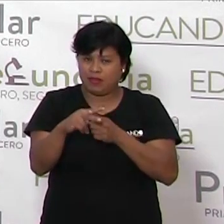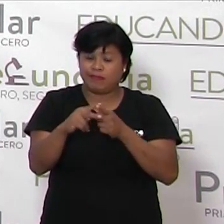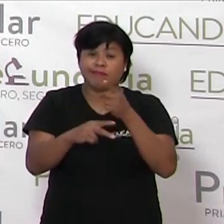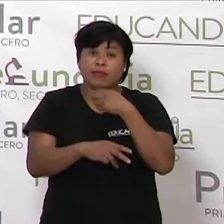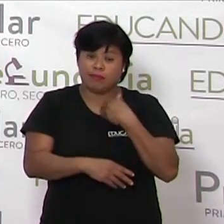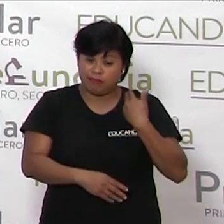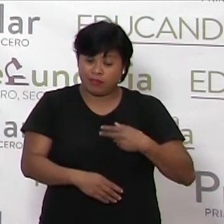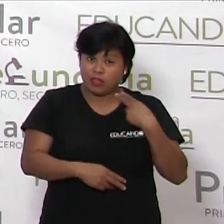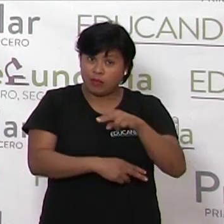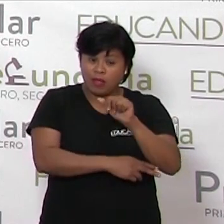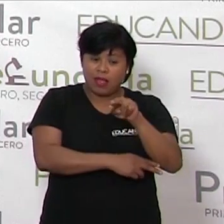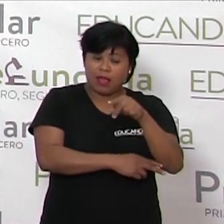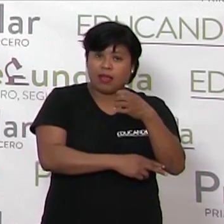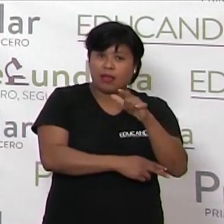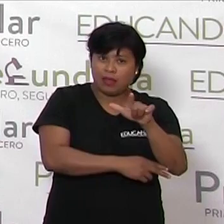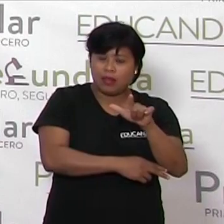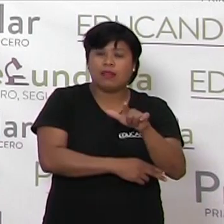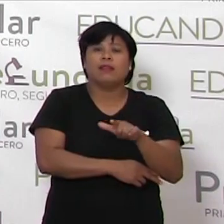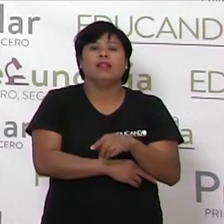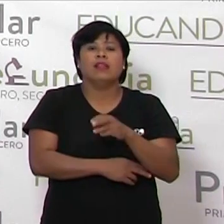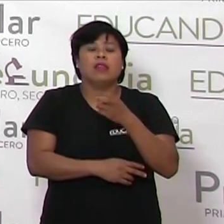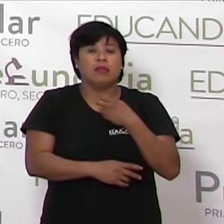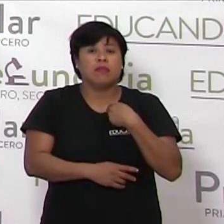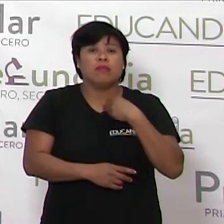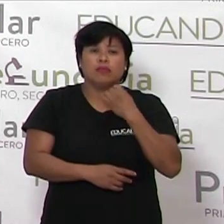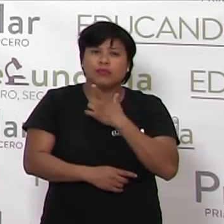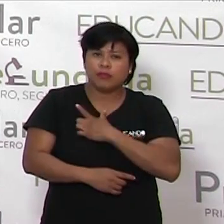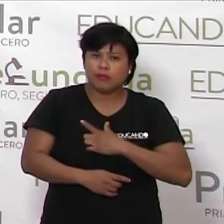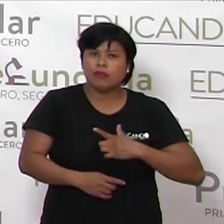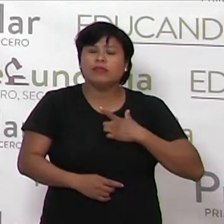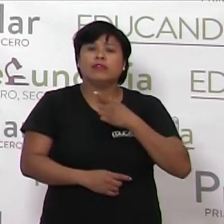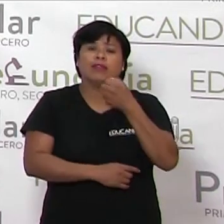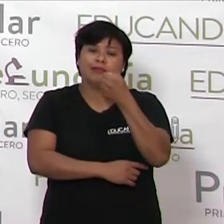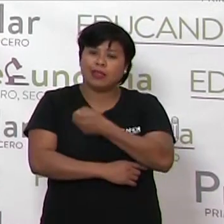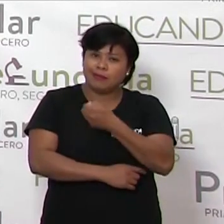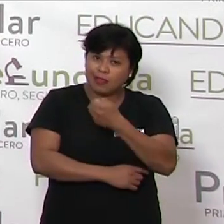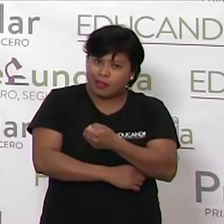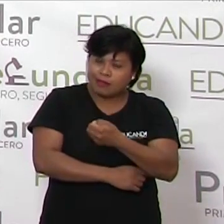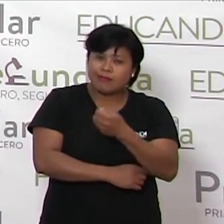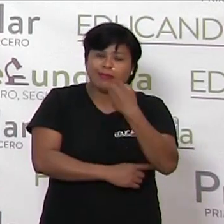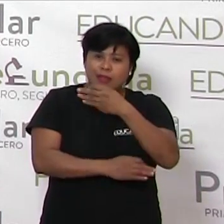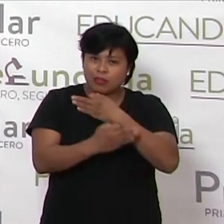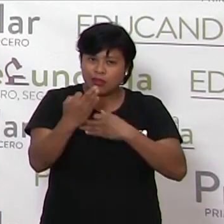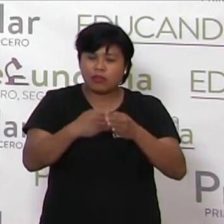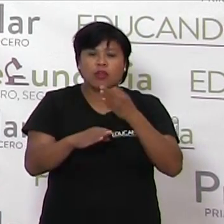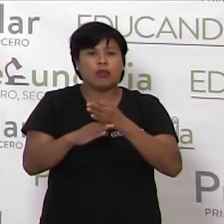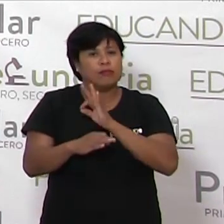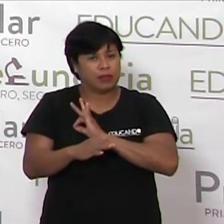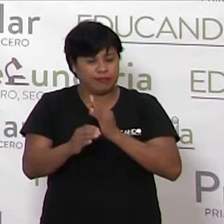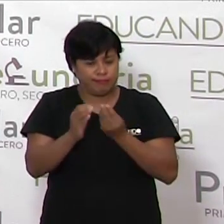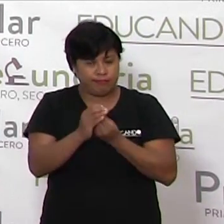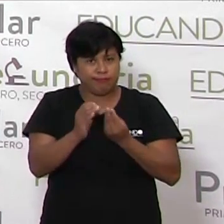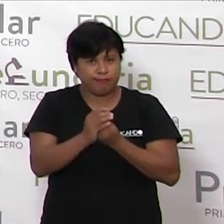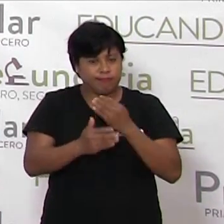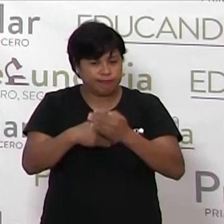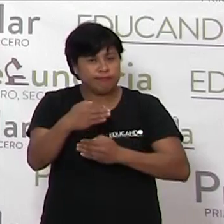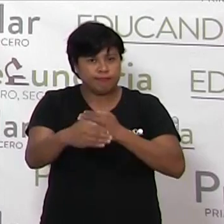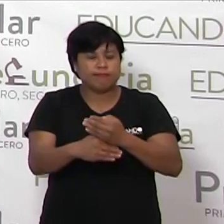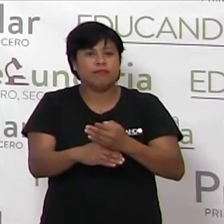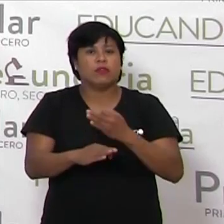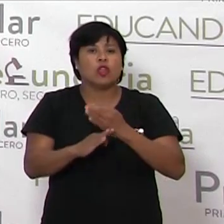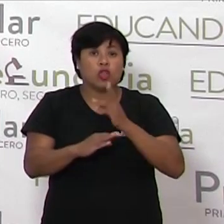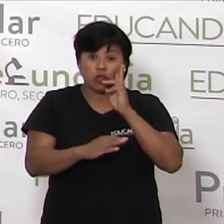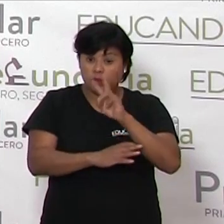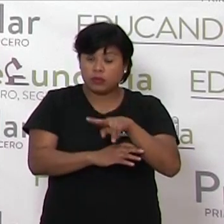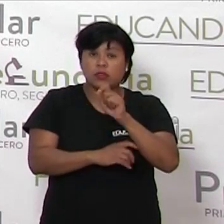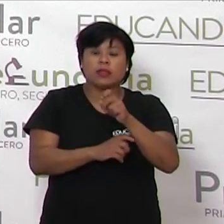Mi nombre es Ángel Fernando Cortés y como siempre me da gusto saludarte y poder desarrollar estas sesiones. El día de hoy vamos a ver